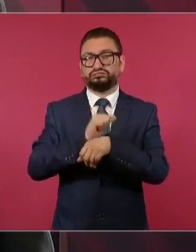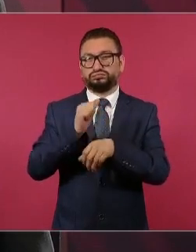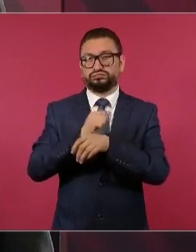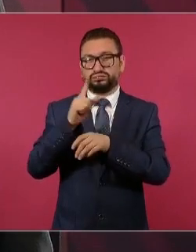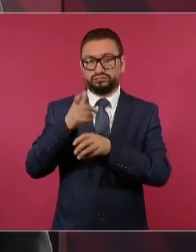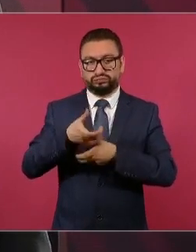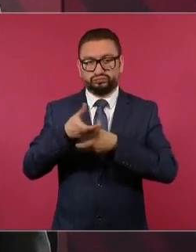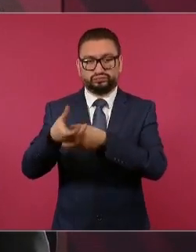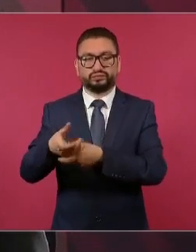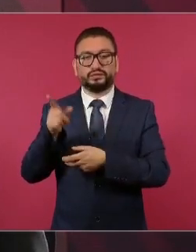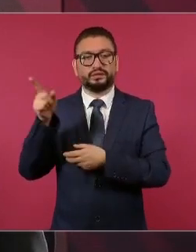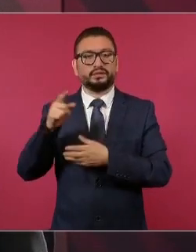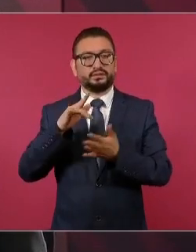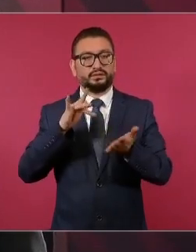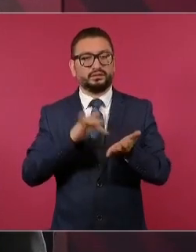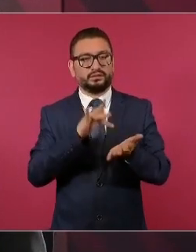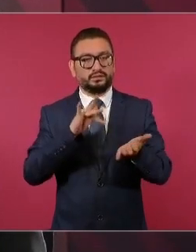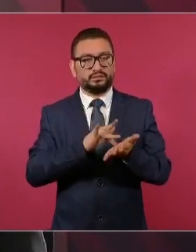Voy a aportar